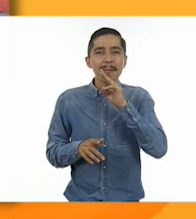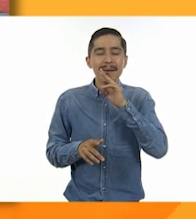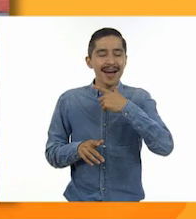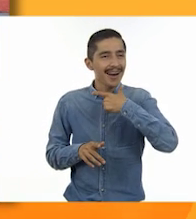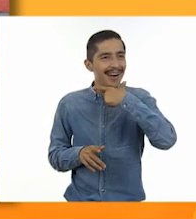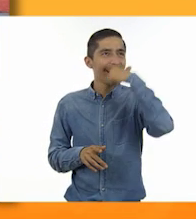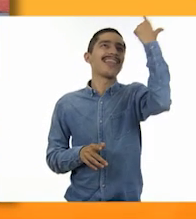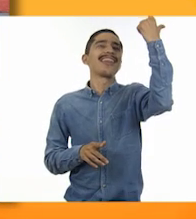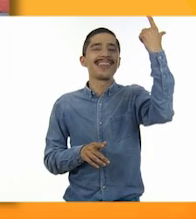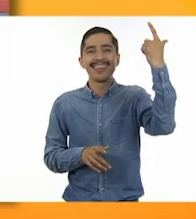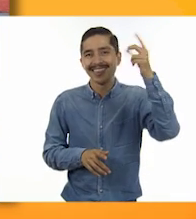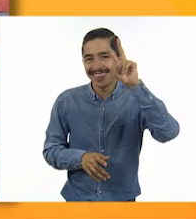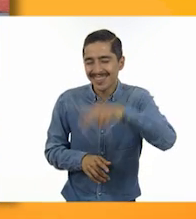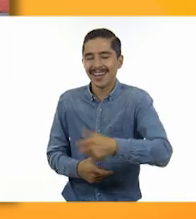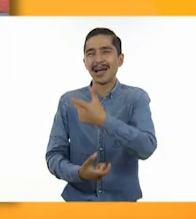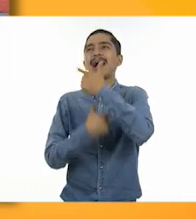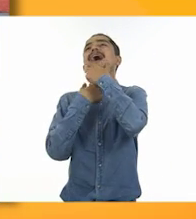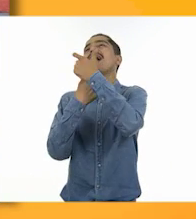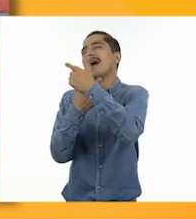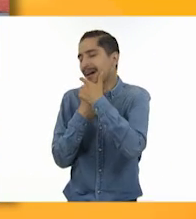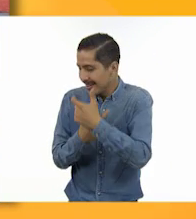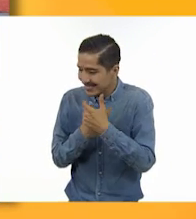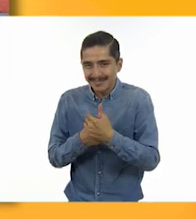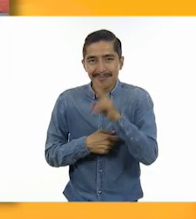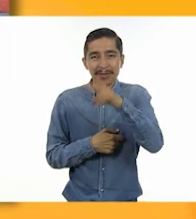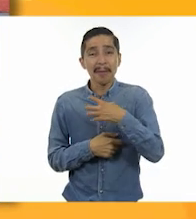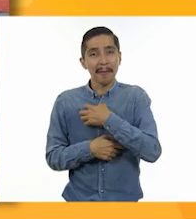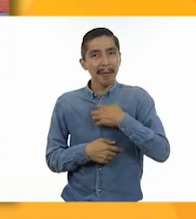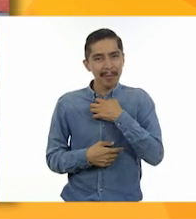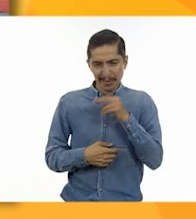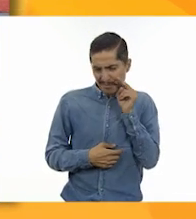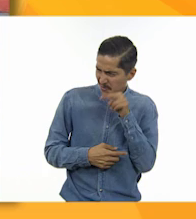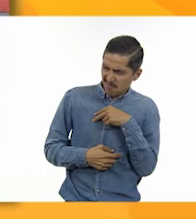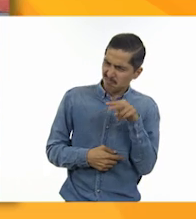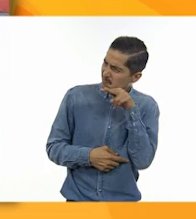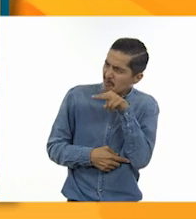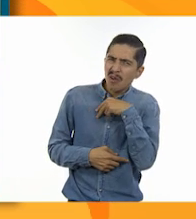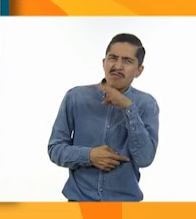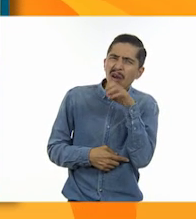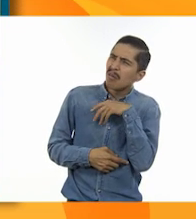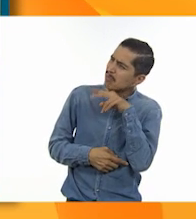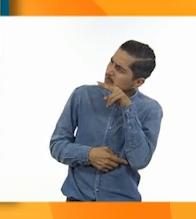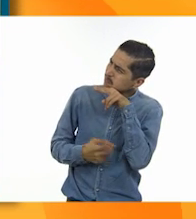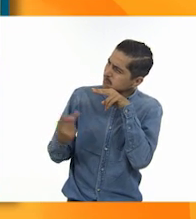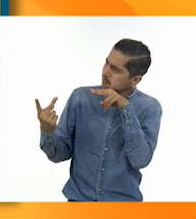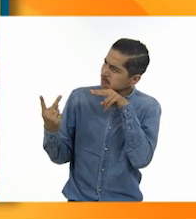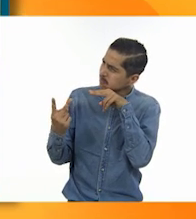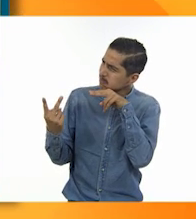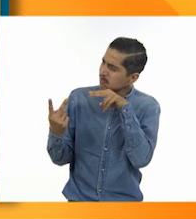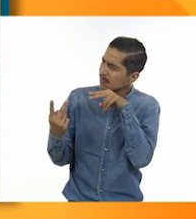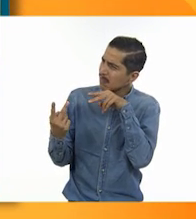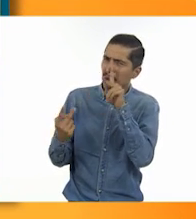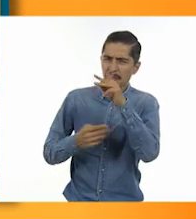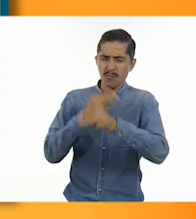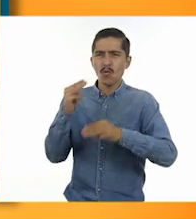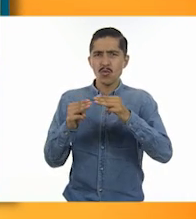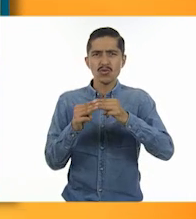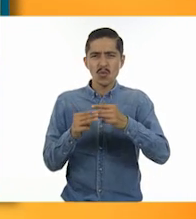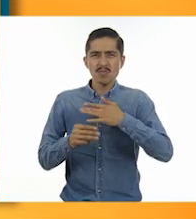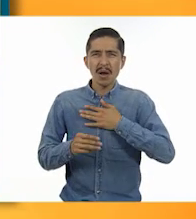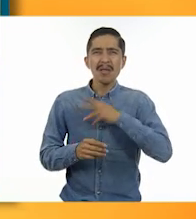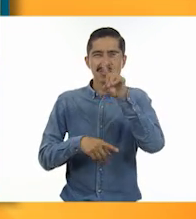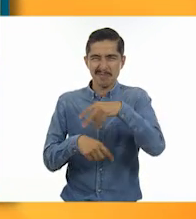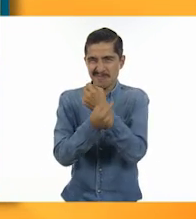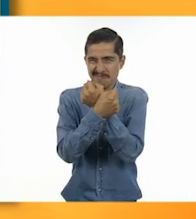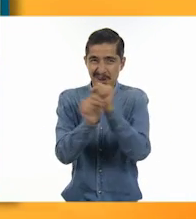una gran carcajada. Se veían muy contentos. Creo que el mundo sin mí sería